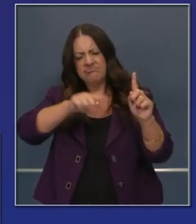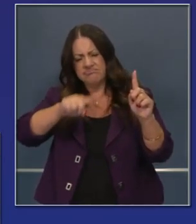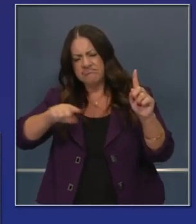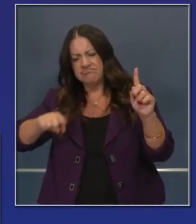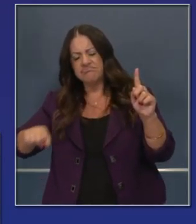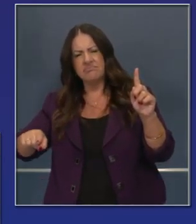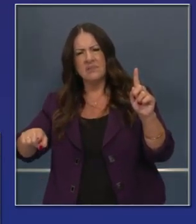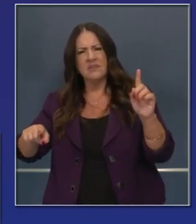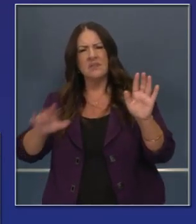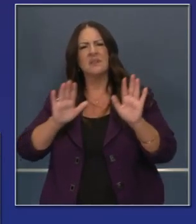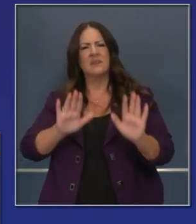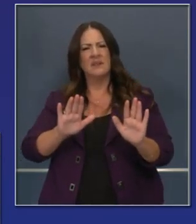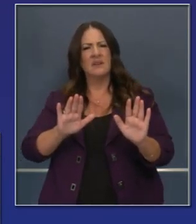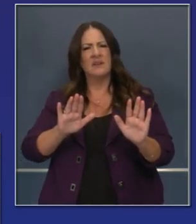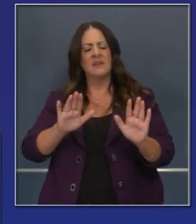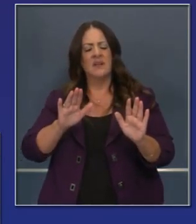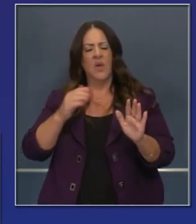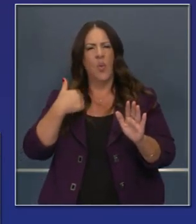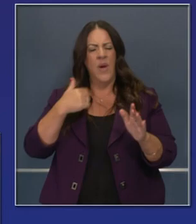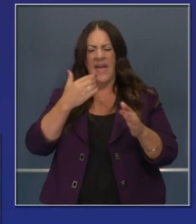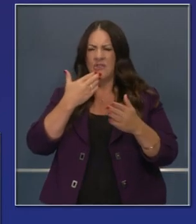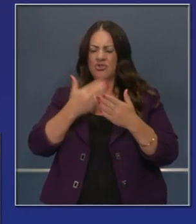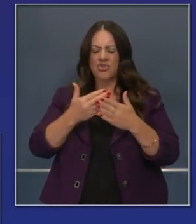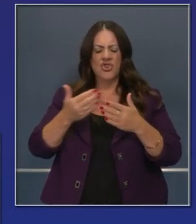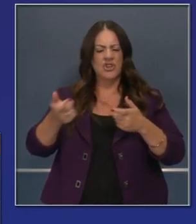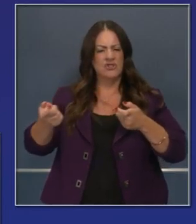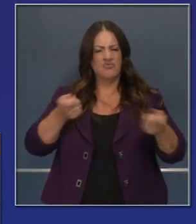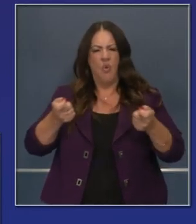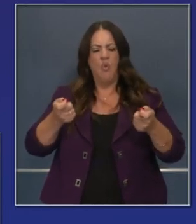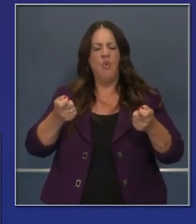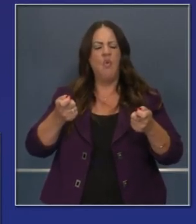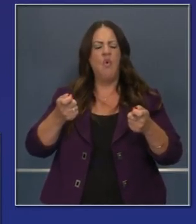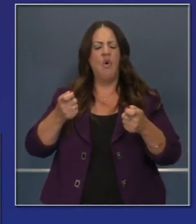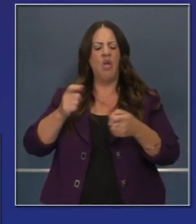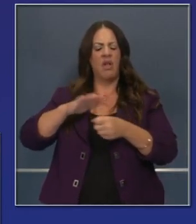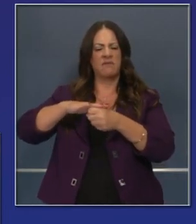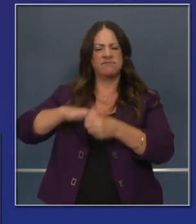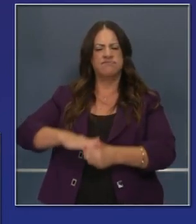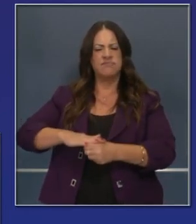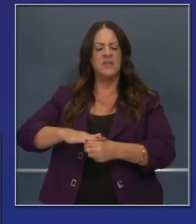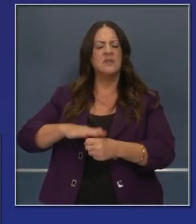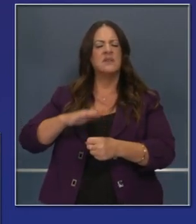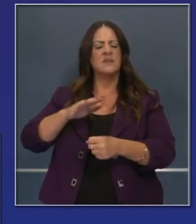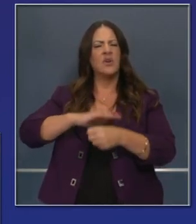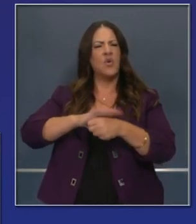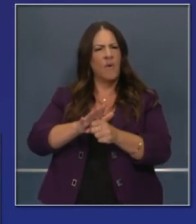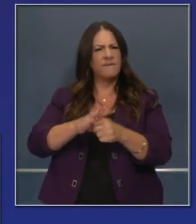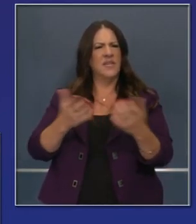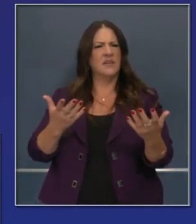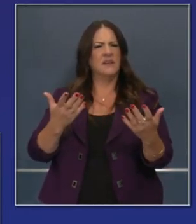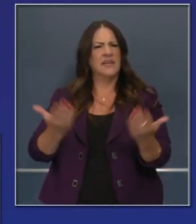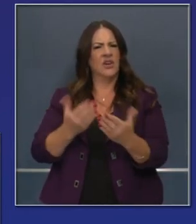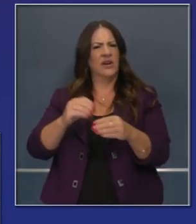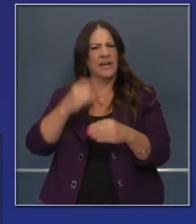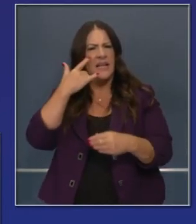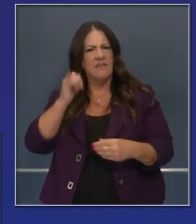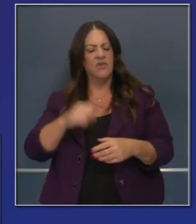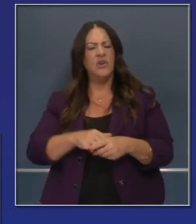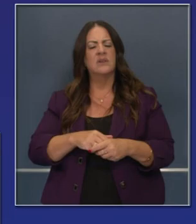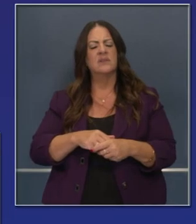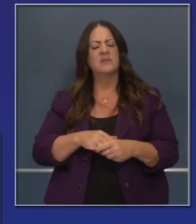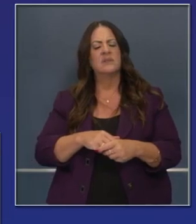últimos 2 meses y medio, que hemos estado aplanando la curva de la transmisión en